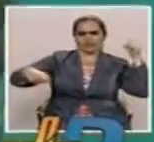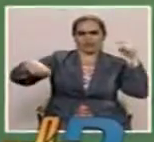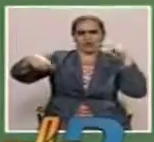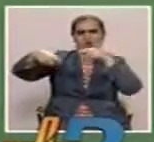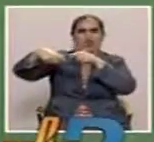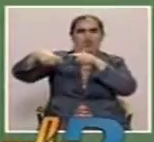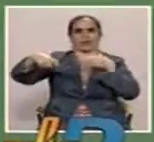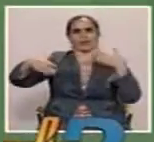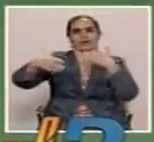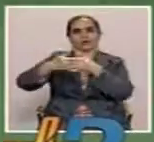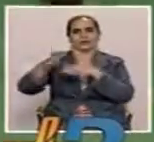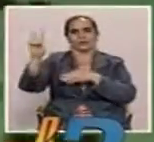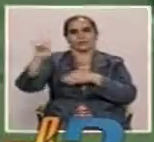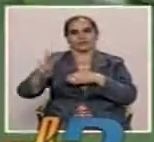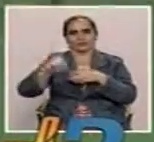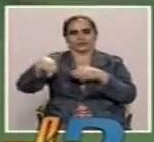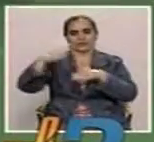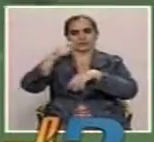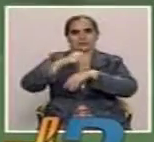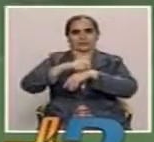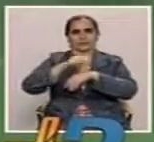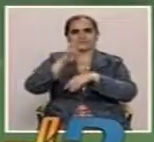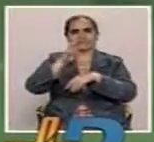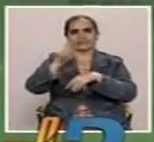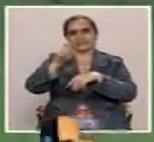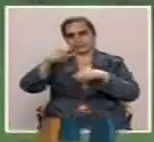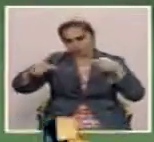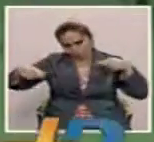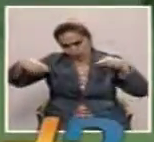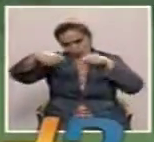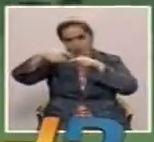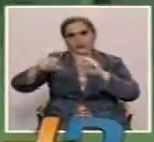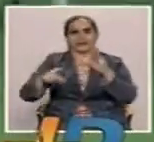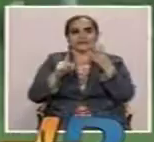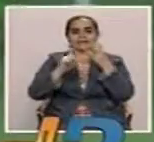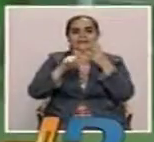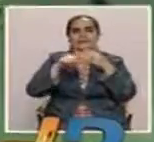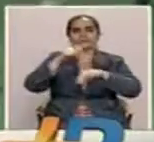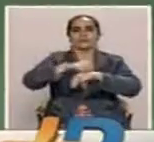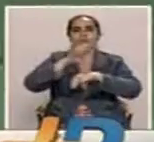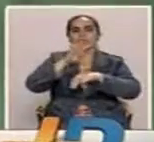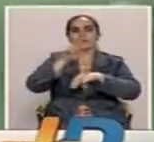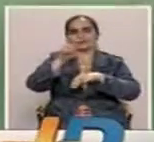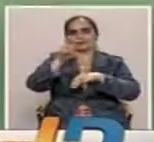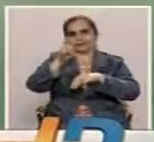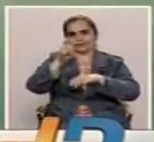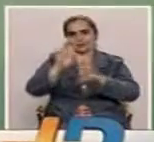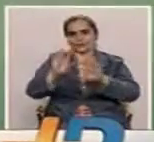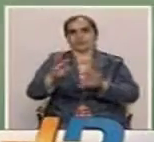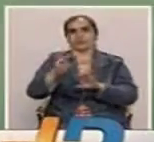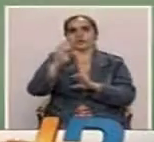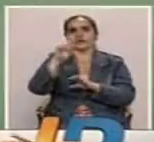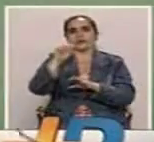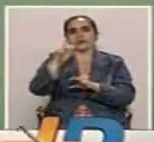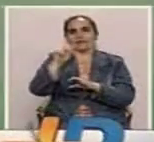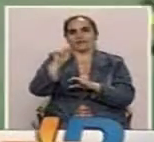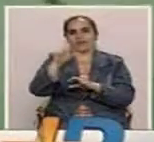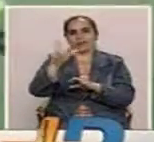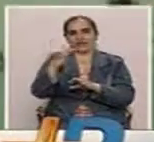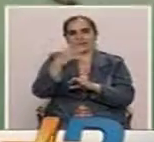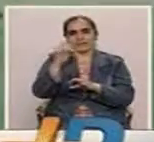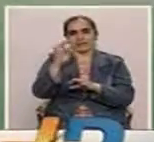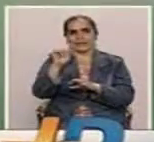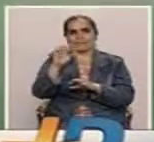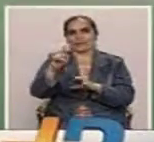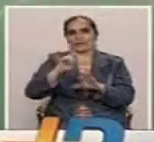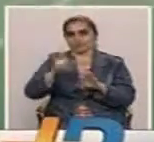tiempo. Edwin López a los 36 aumentó la cuenta. El tercero llegó a los 47 de juego por medio de Rafael Tapia, que definió con el arco